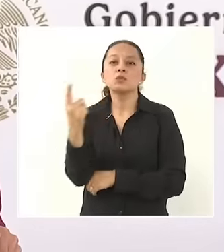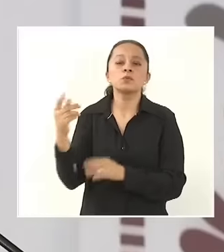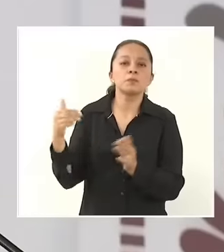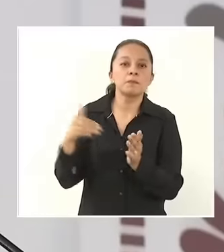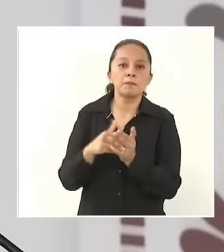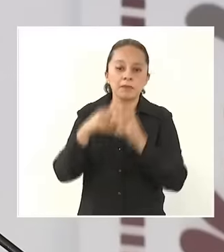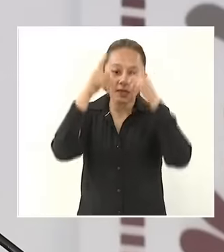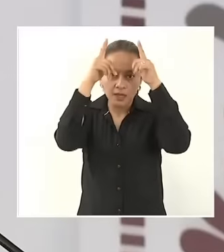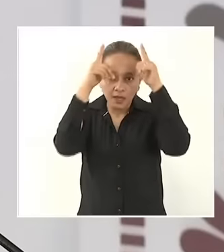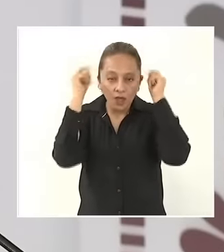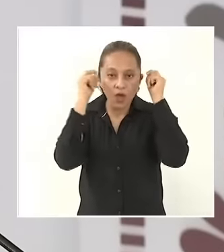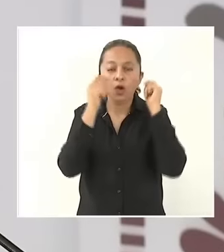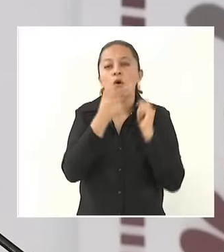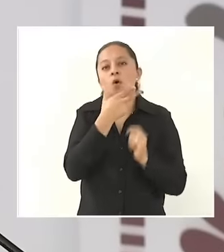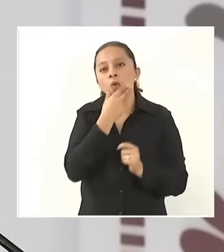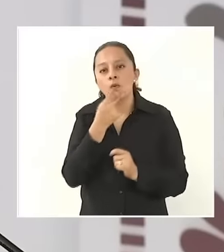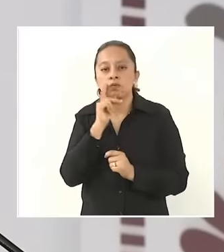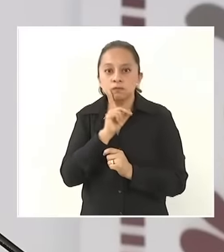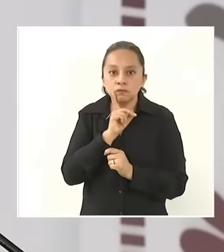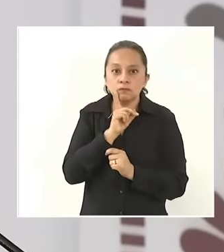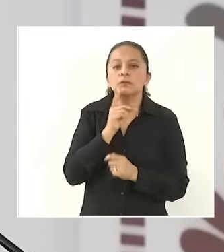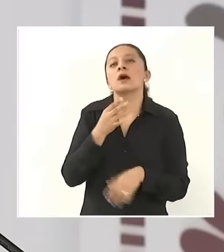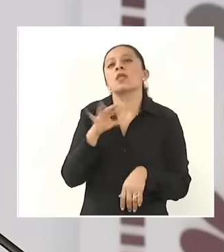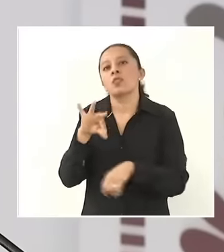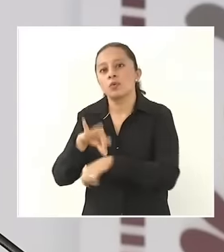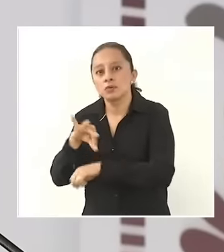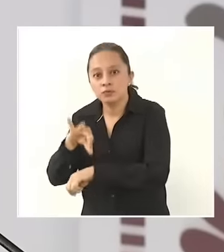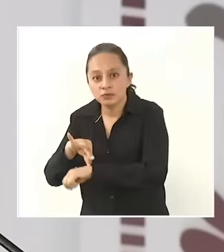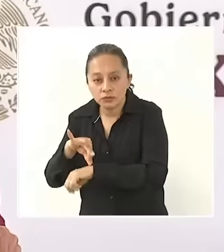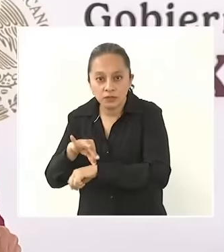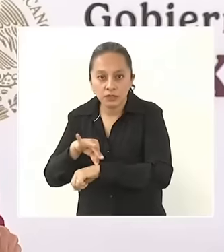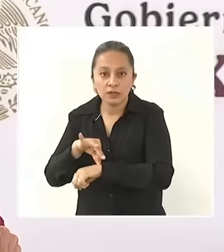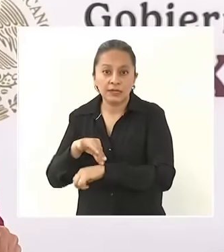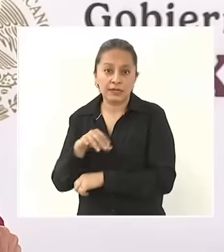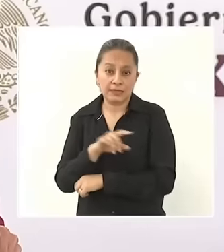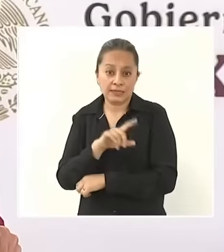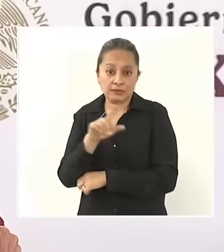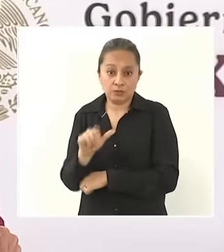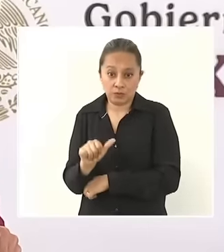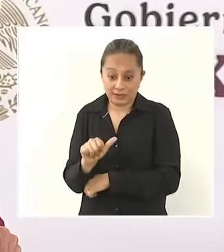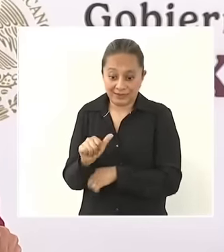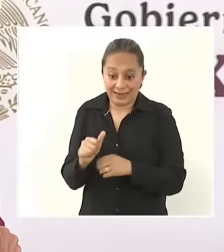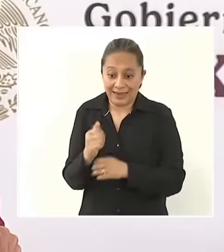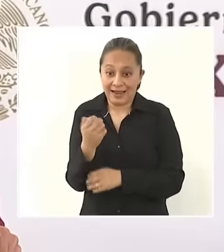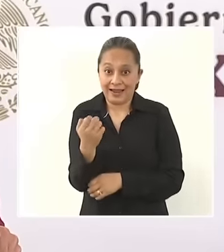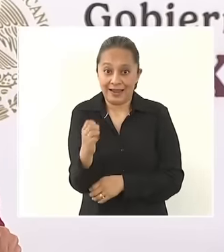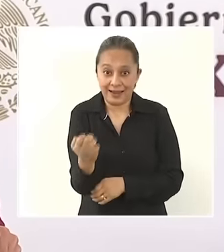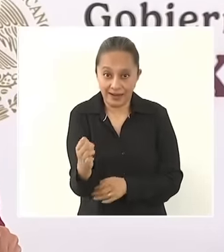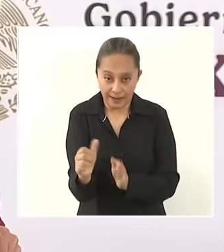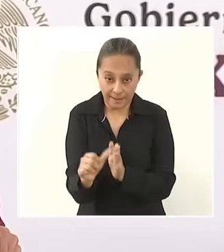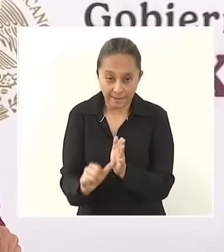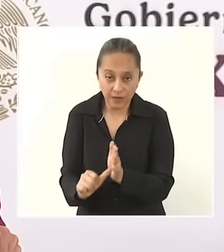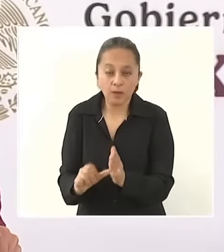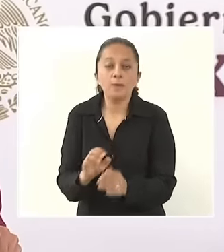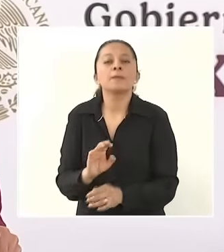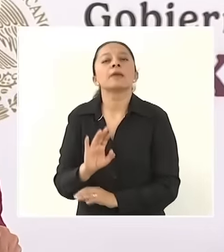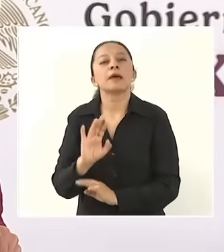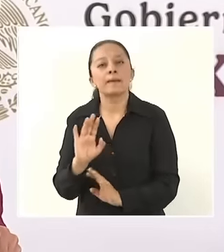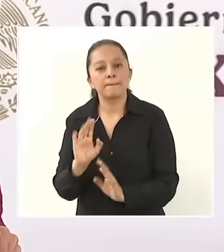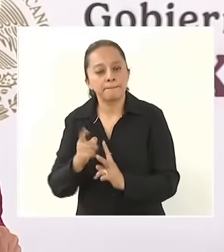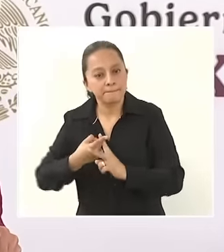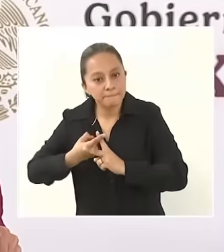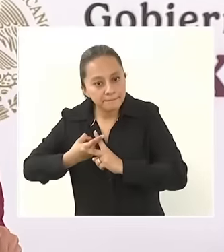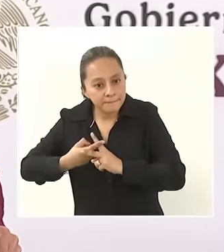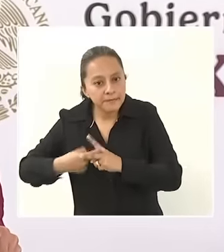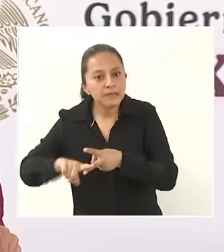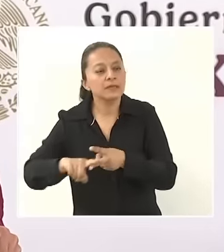enfermeras, enfermeros, médicas, médicos, para que a partir de enero empiecen a visitar a todas y todos